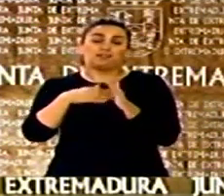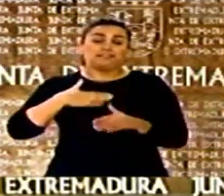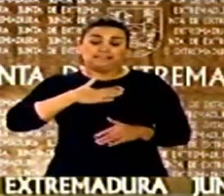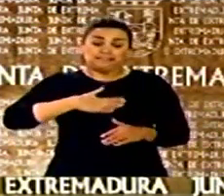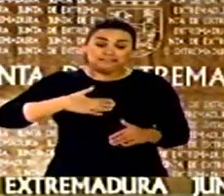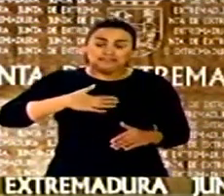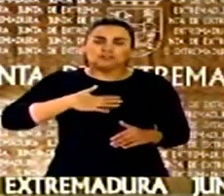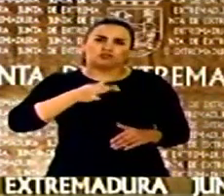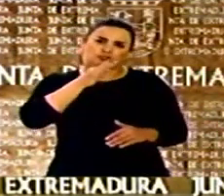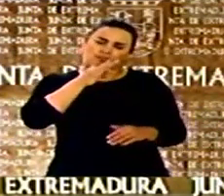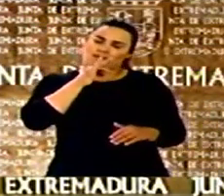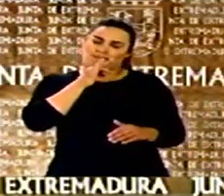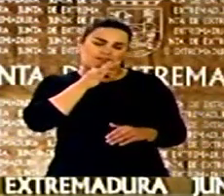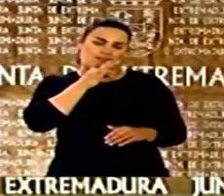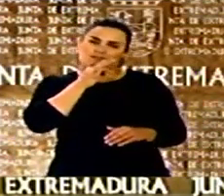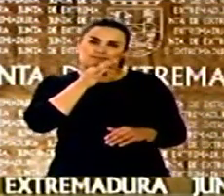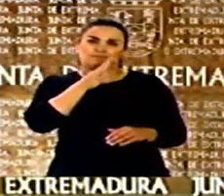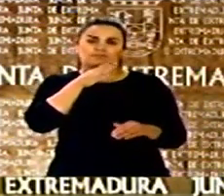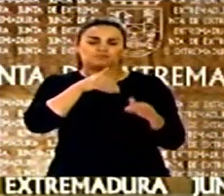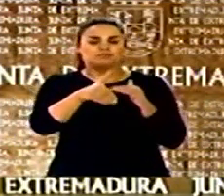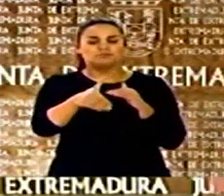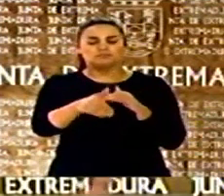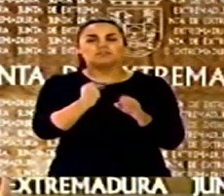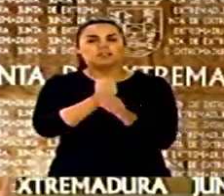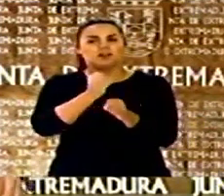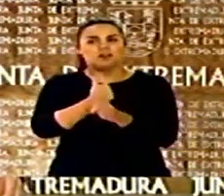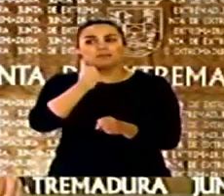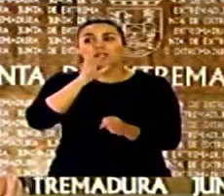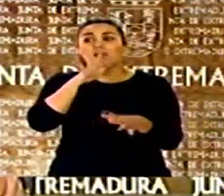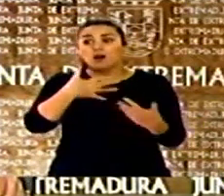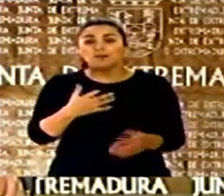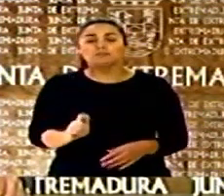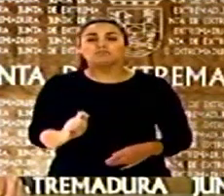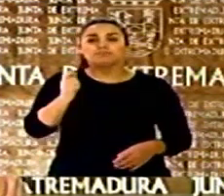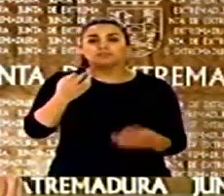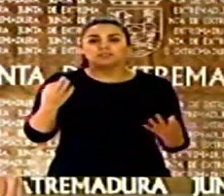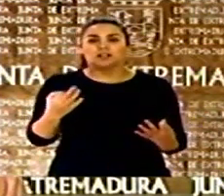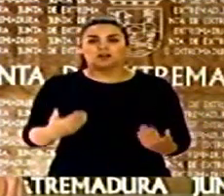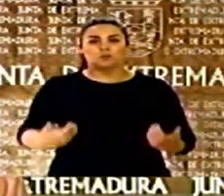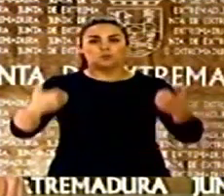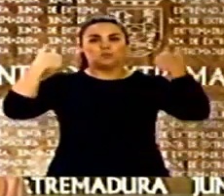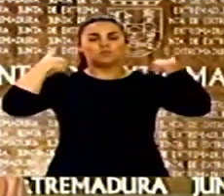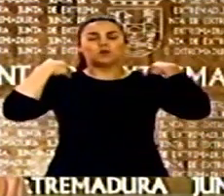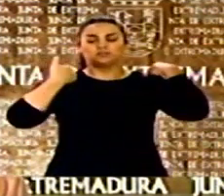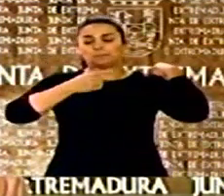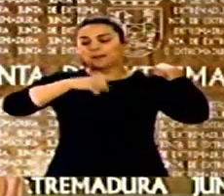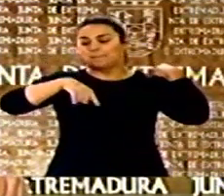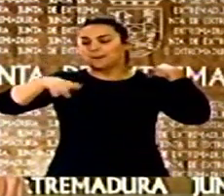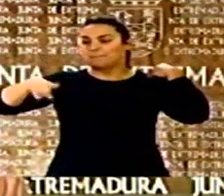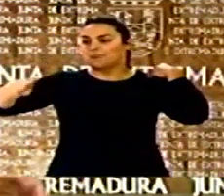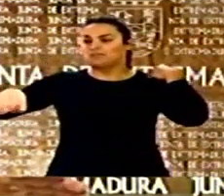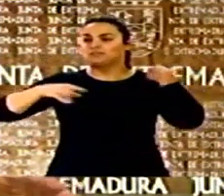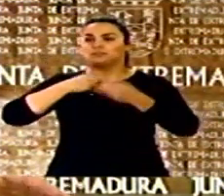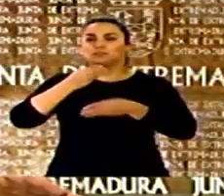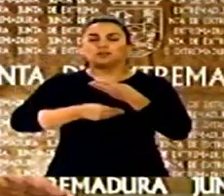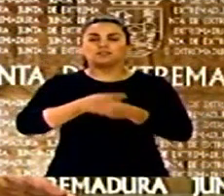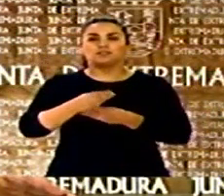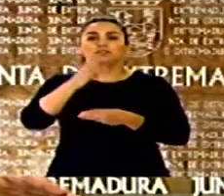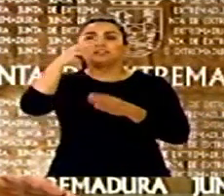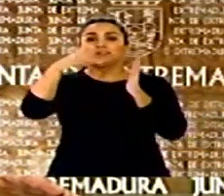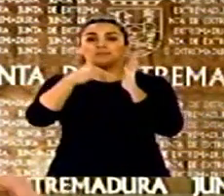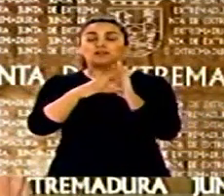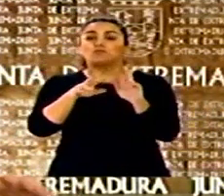puntos, algo más de 5 puntos en el abandono escolar temprano, ¿no? En la dependencia, y